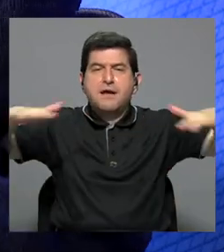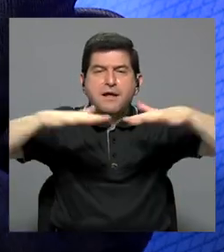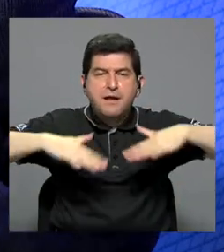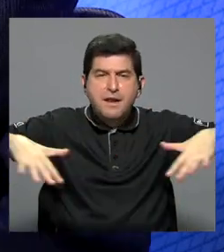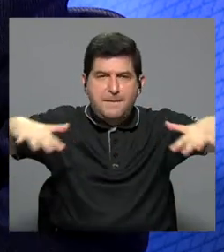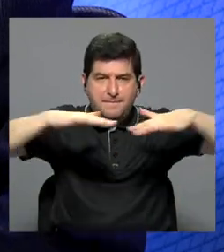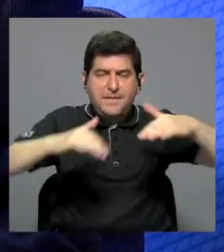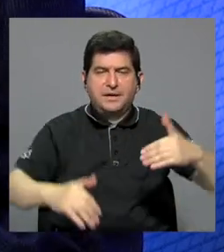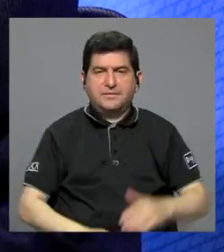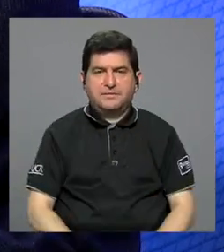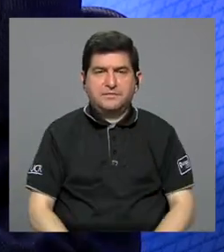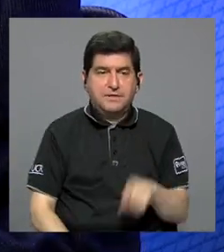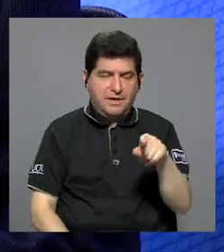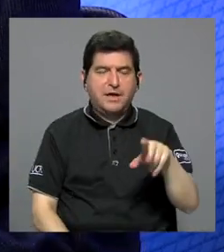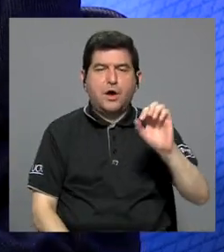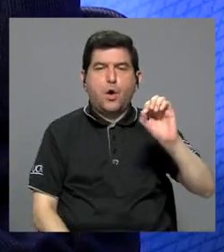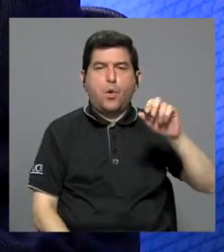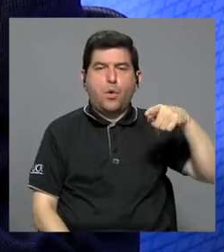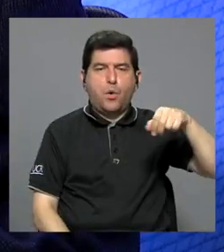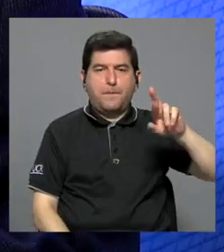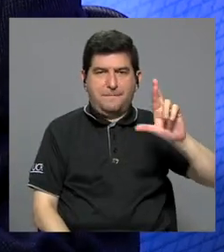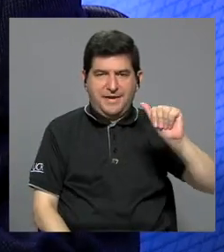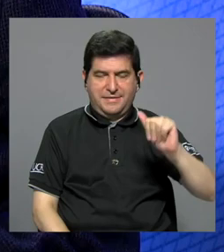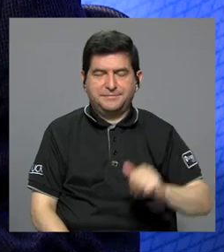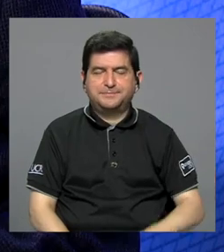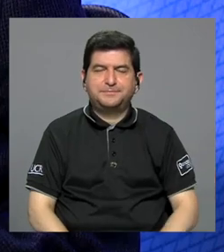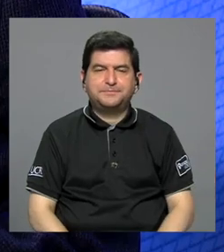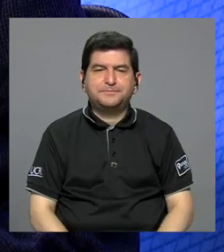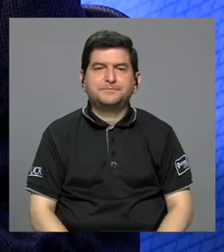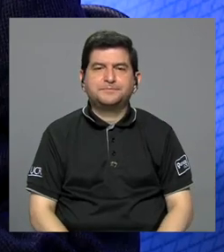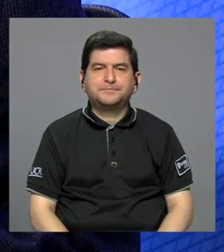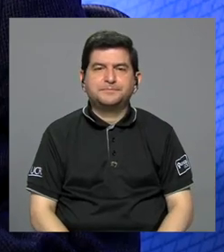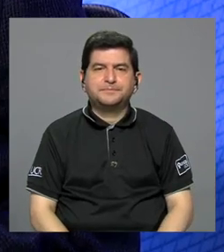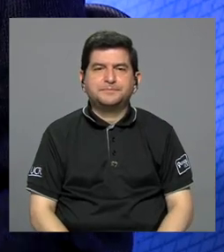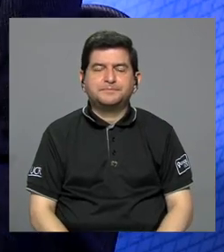ambiente de la ópera.